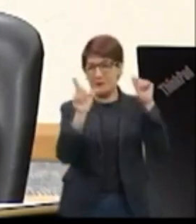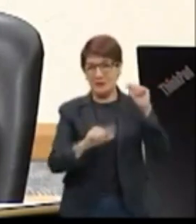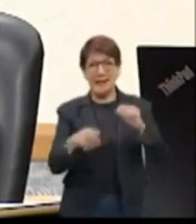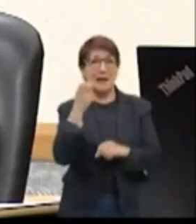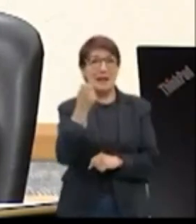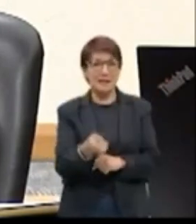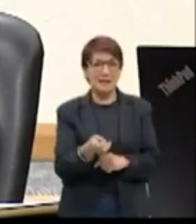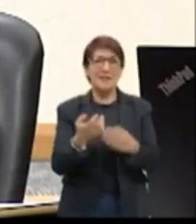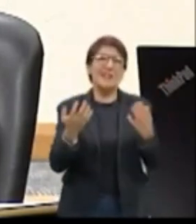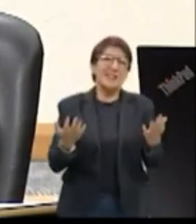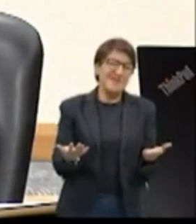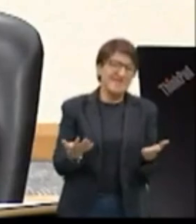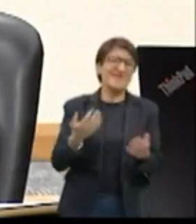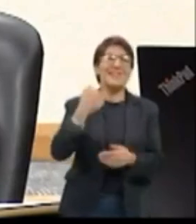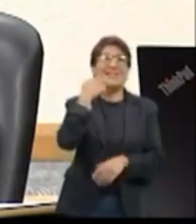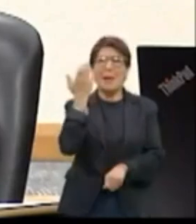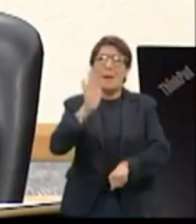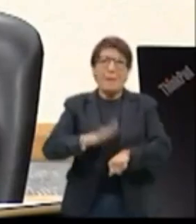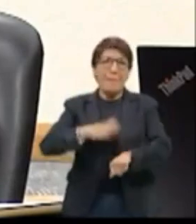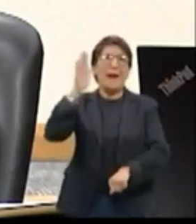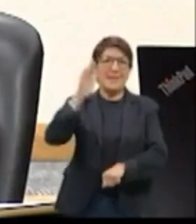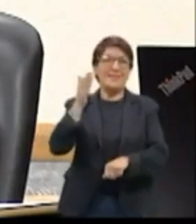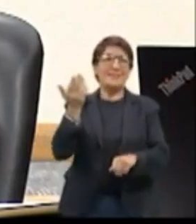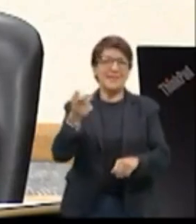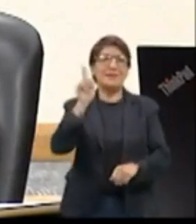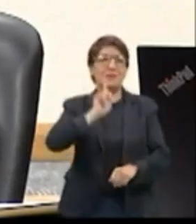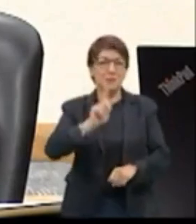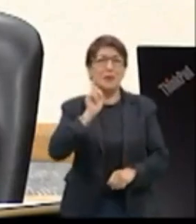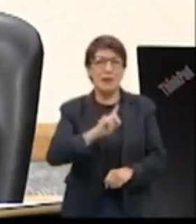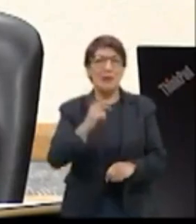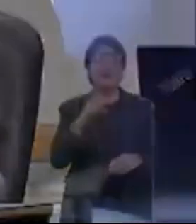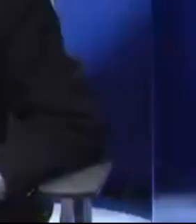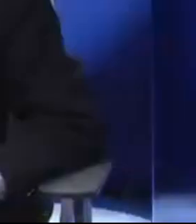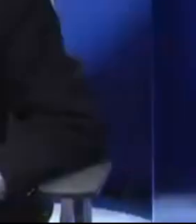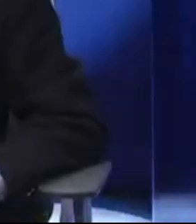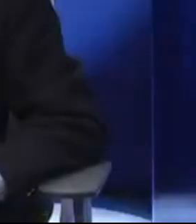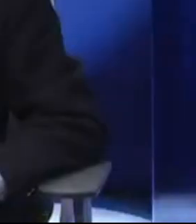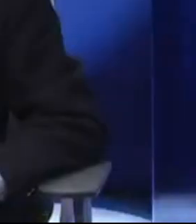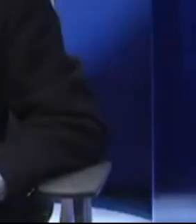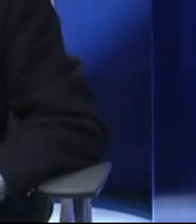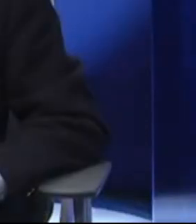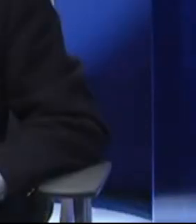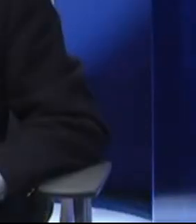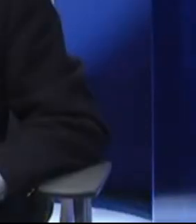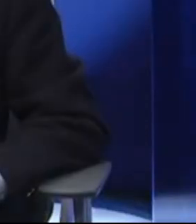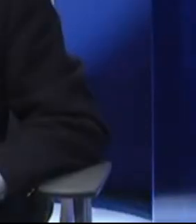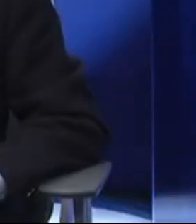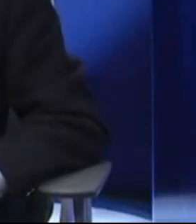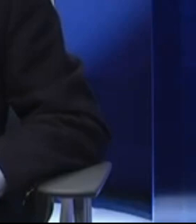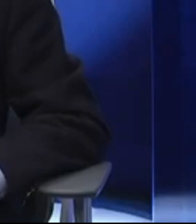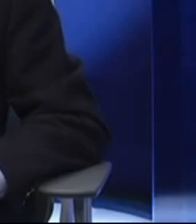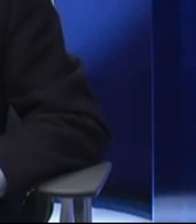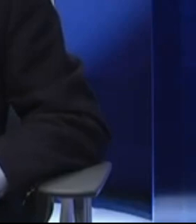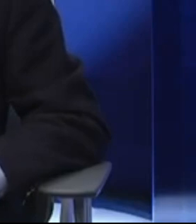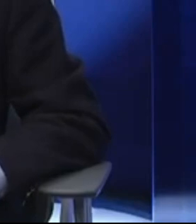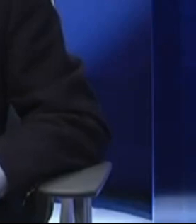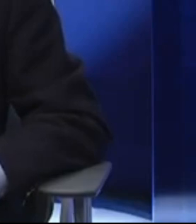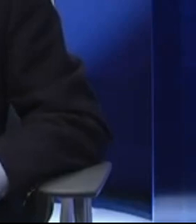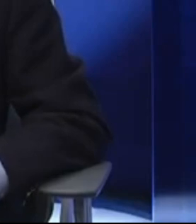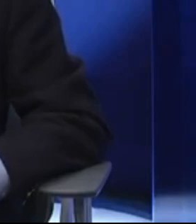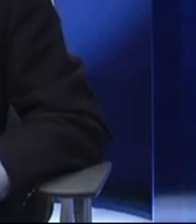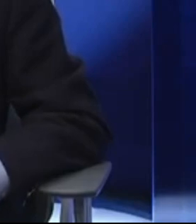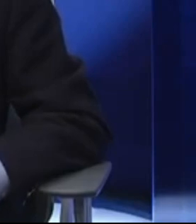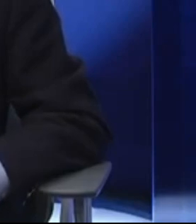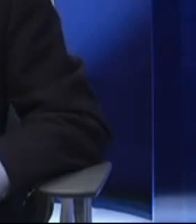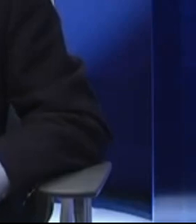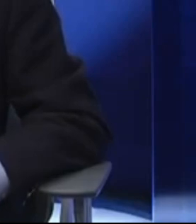¿En dónde están los errores de Guadalupe Taddei? ¿Cuáles han sido los errores cometidos? Le preguntábamos, bueno, es que hay